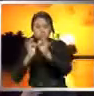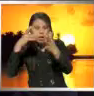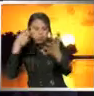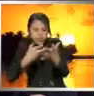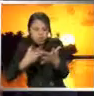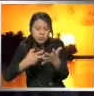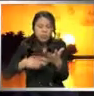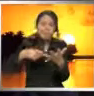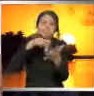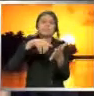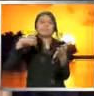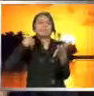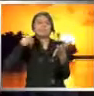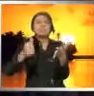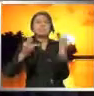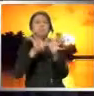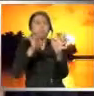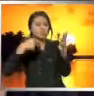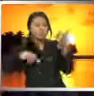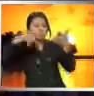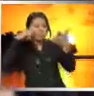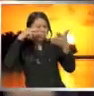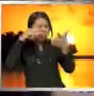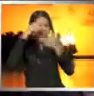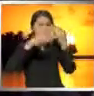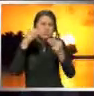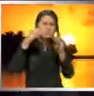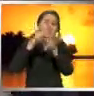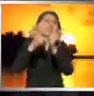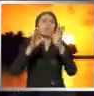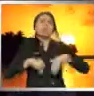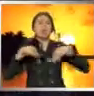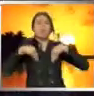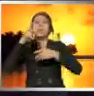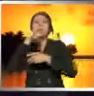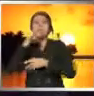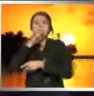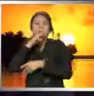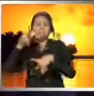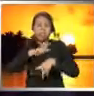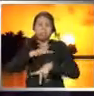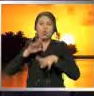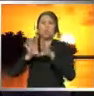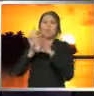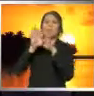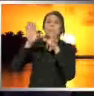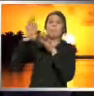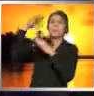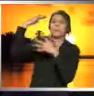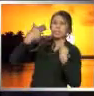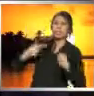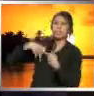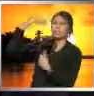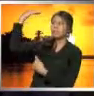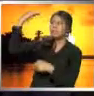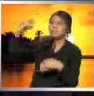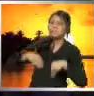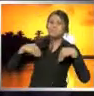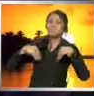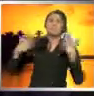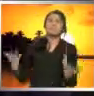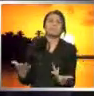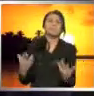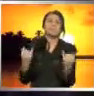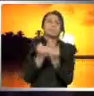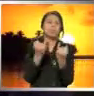entender mejor cómo veo el mundo, cómo lo estoy viviendo, cómo lo vivieron mis padres, cómo lo viven las personas mayores. Por un lado, tiene